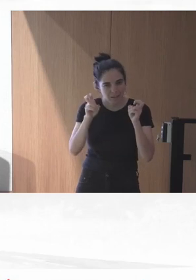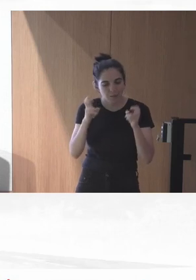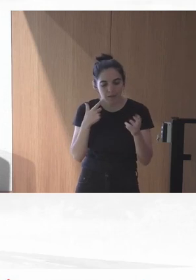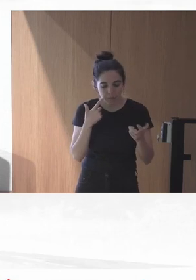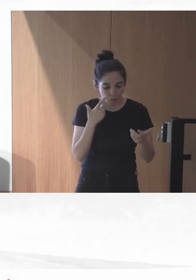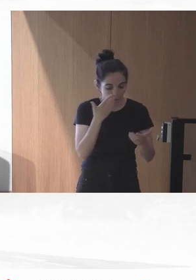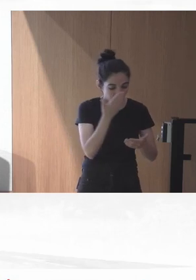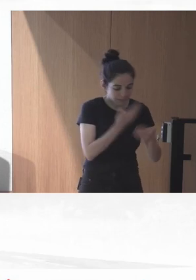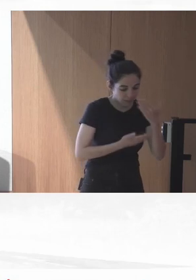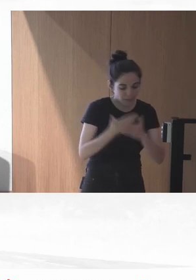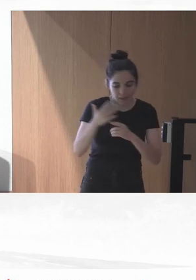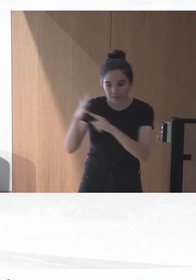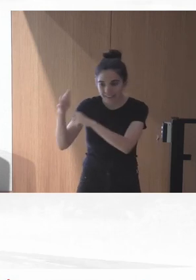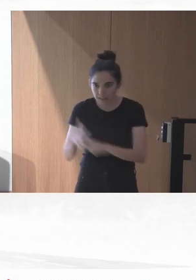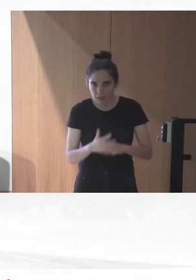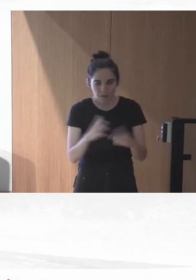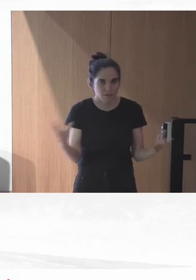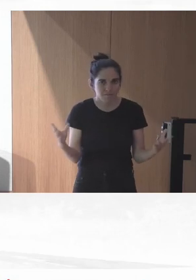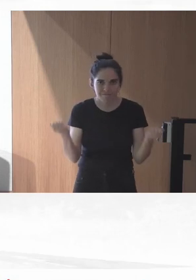la discapacidad. Así que